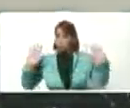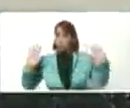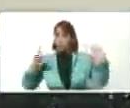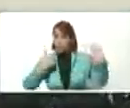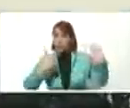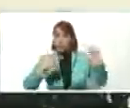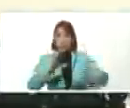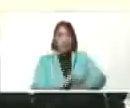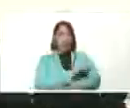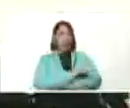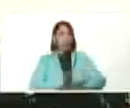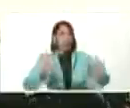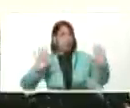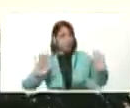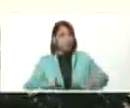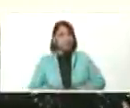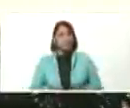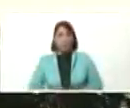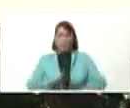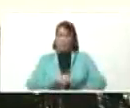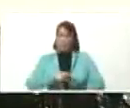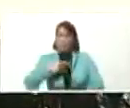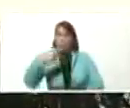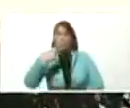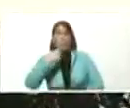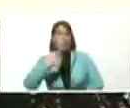Dicen los cantantes, los poetas,